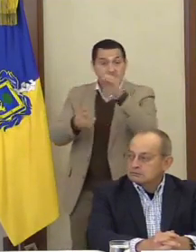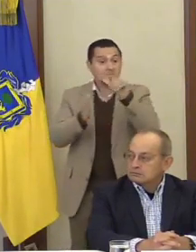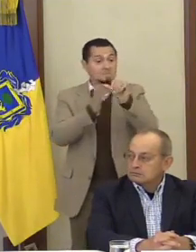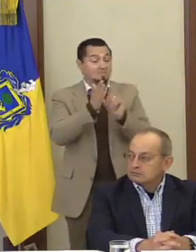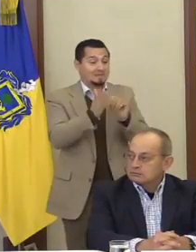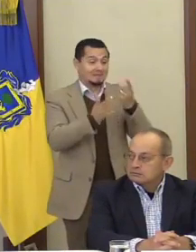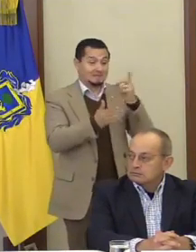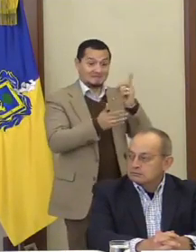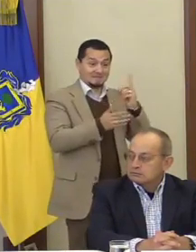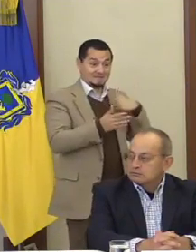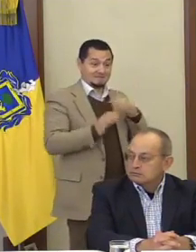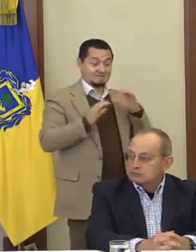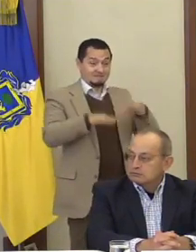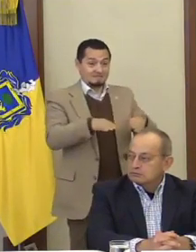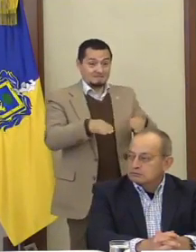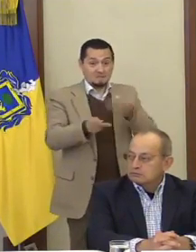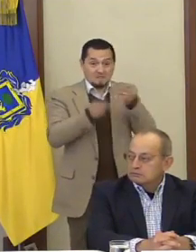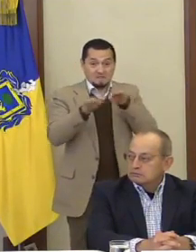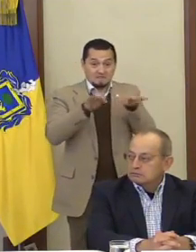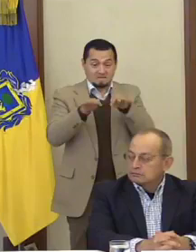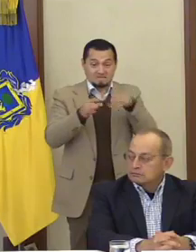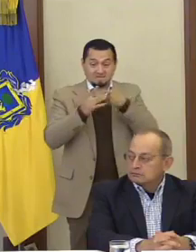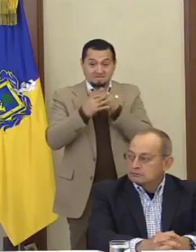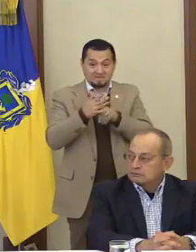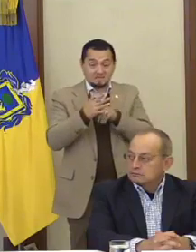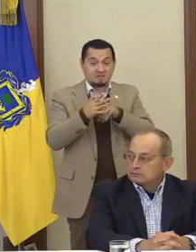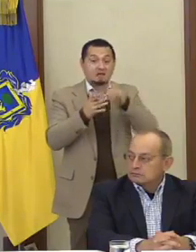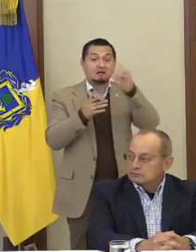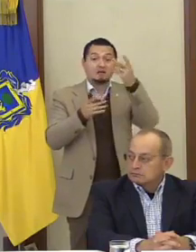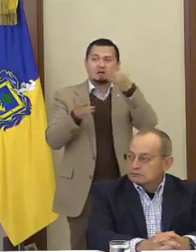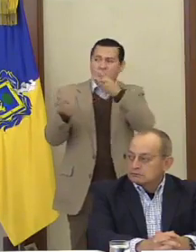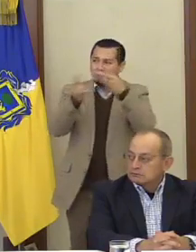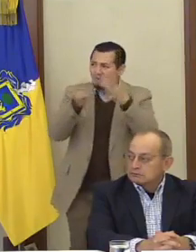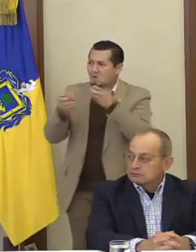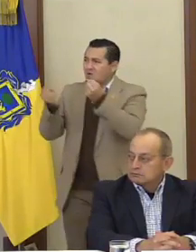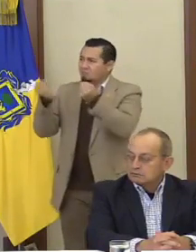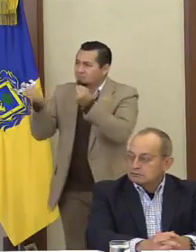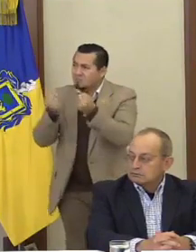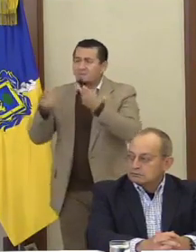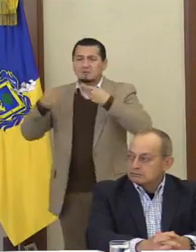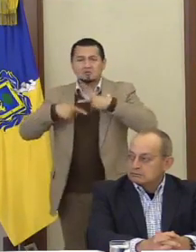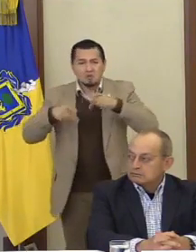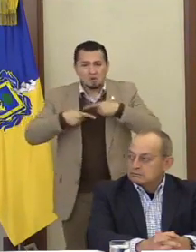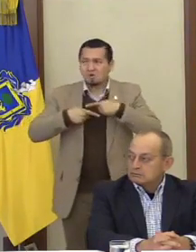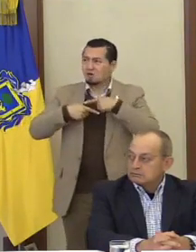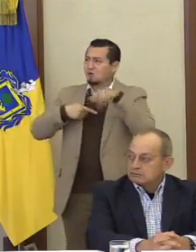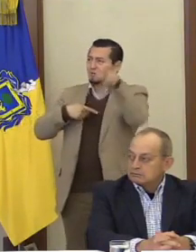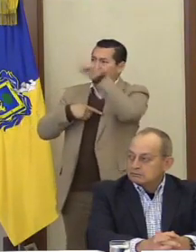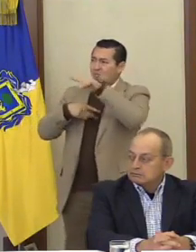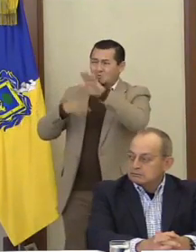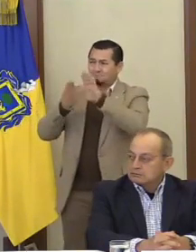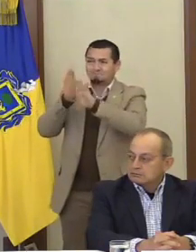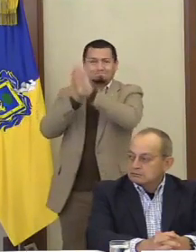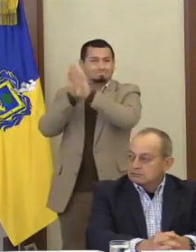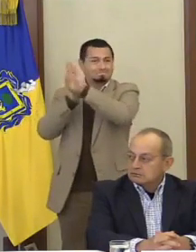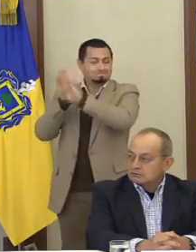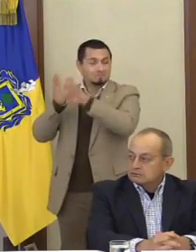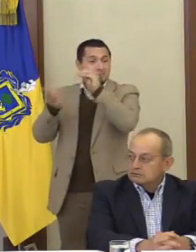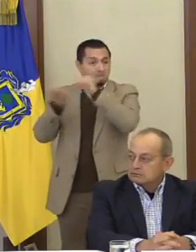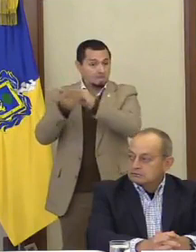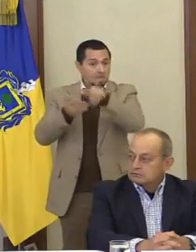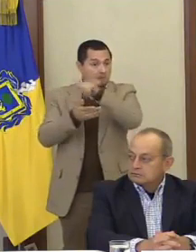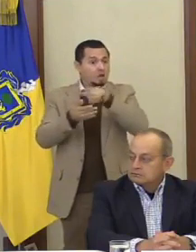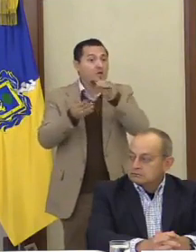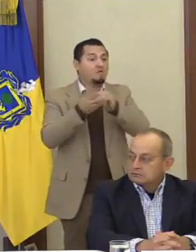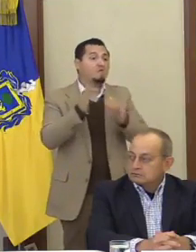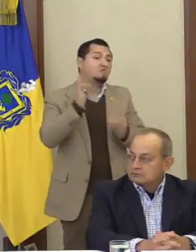diciembre, en robo a vehículos, en robo a negocios, robo a casa habitación, robo a personas, homicidios dolosos, y estas cifras,